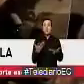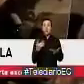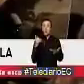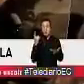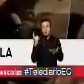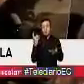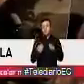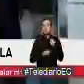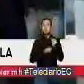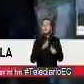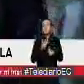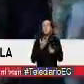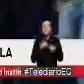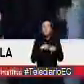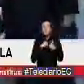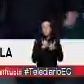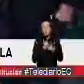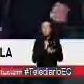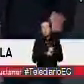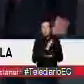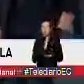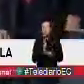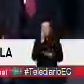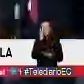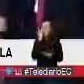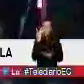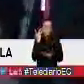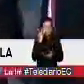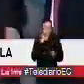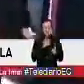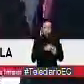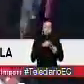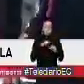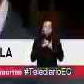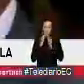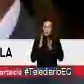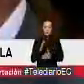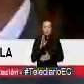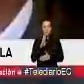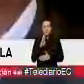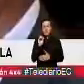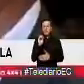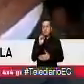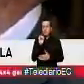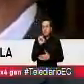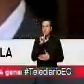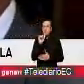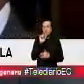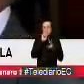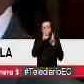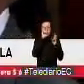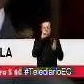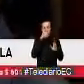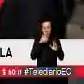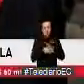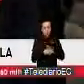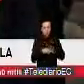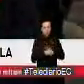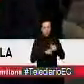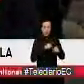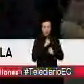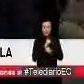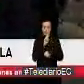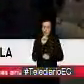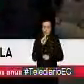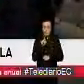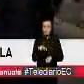requiere o no el pronunciamiento de la Asamblea, debido a que la supuesta participación de Viviana Bonilla en el caso Sobornos 2012-2016 se habría dado